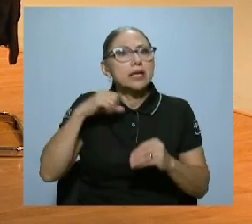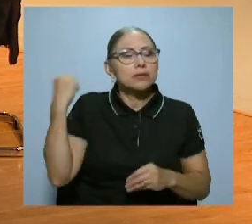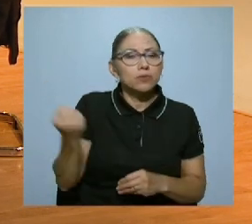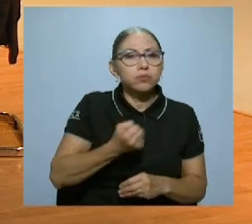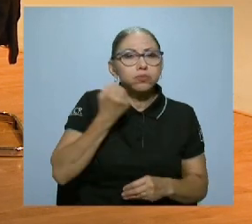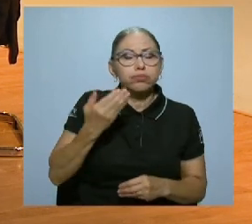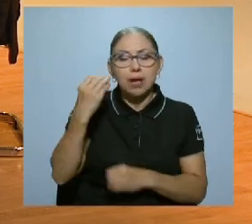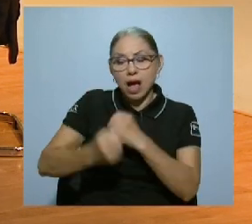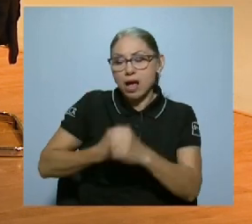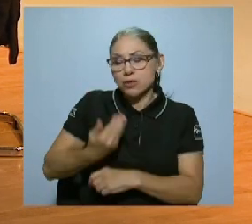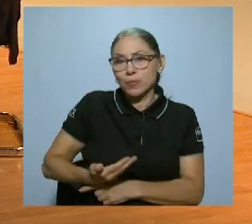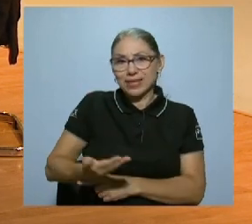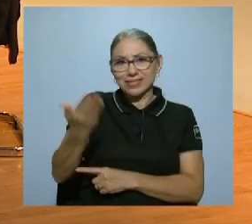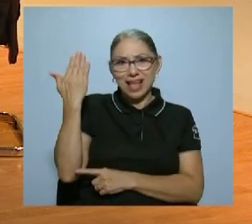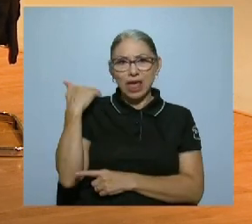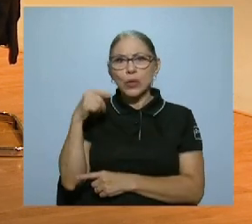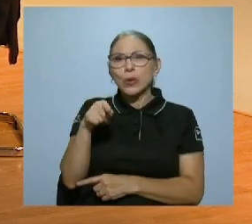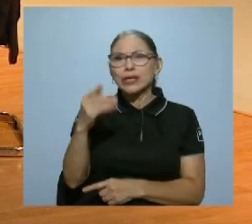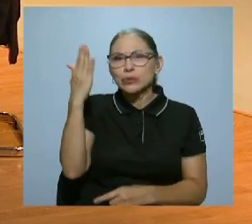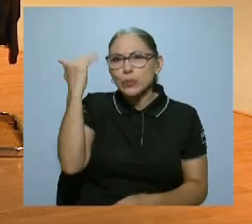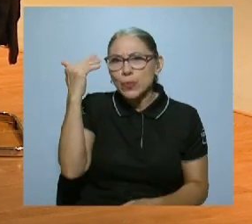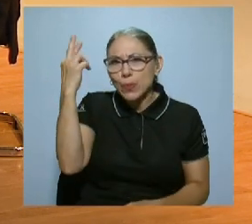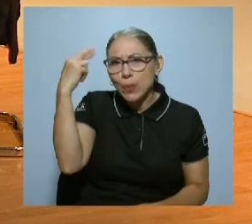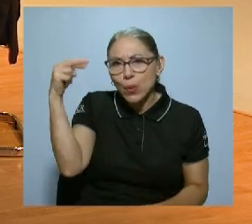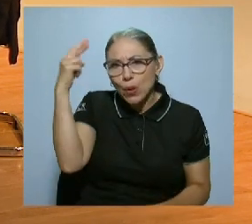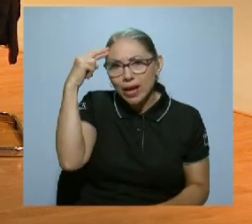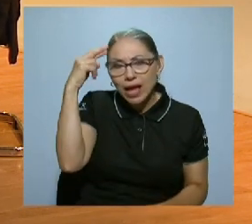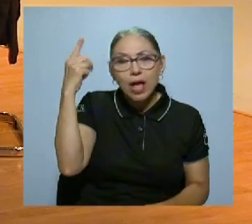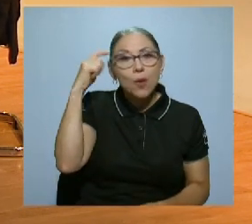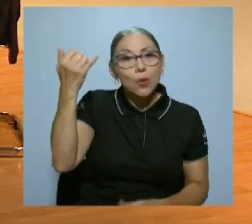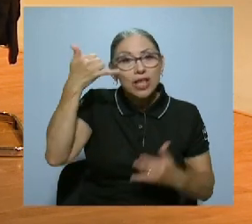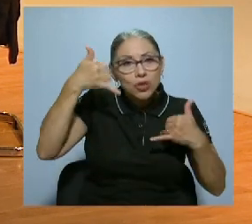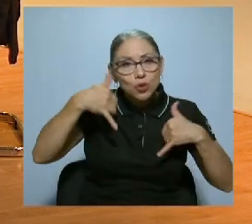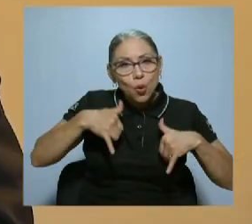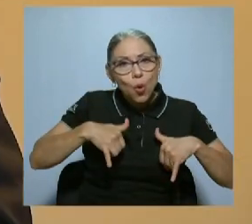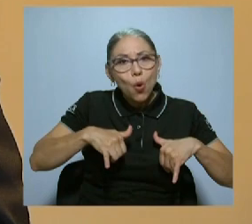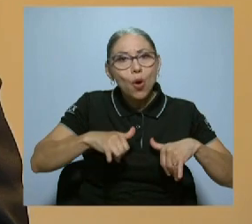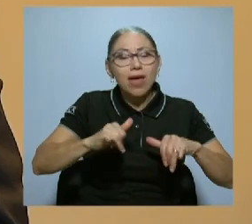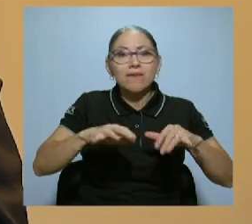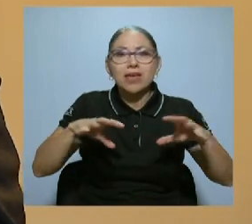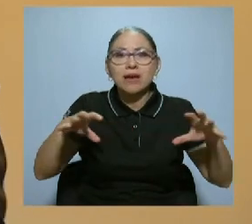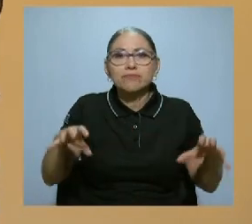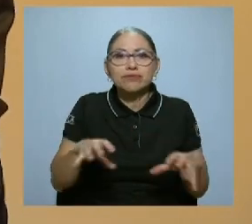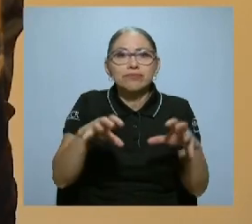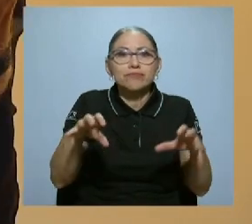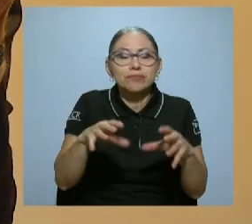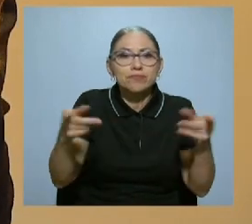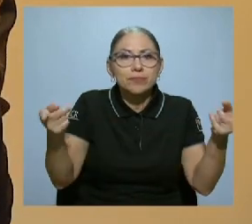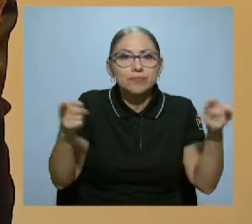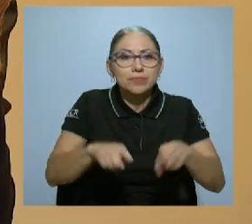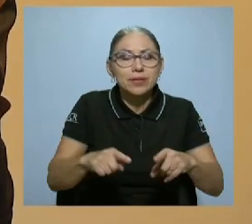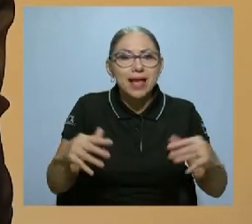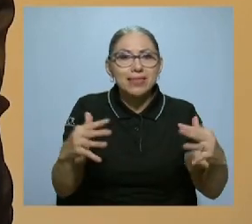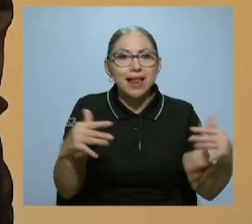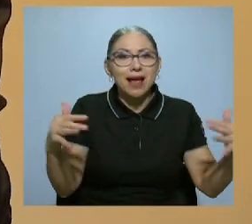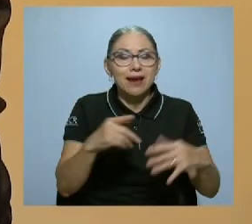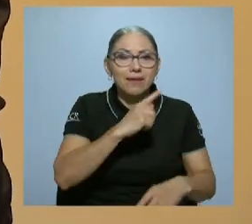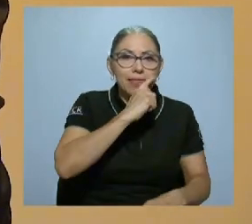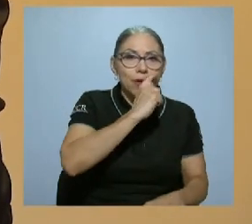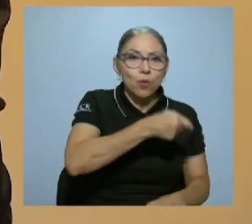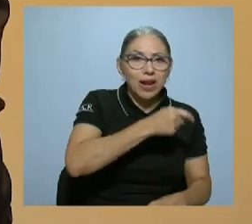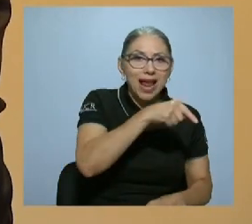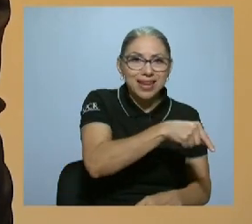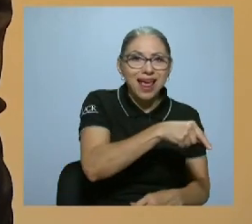bastante calientes, y se debía a que todavía la efervescencia del efecto de la guerra de Ucrania tenía